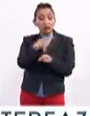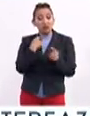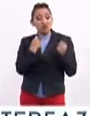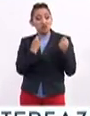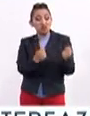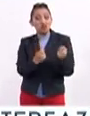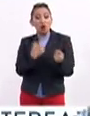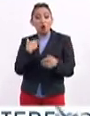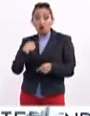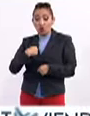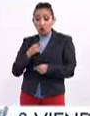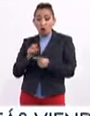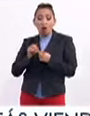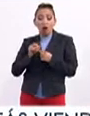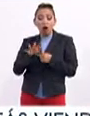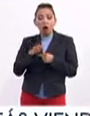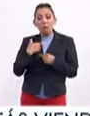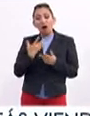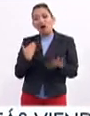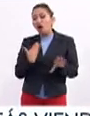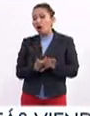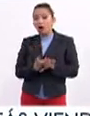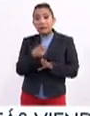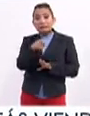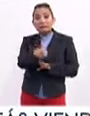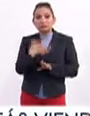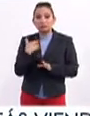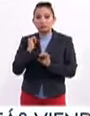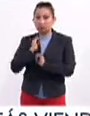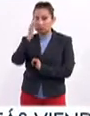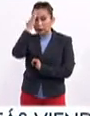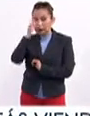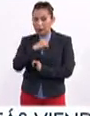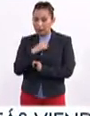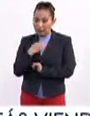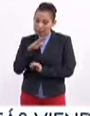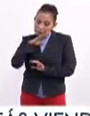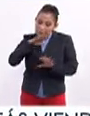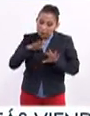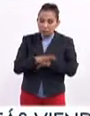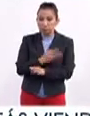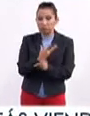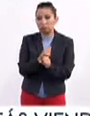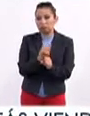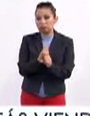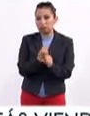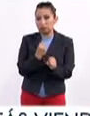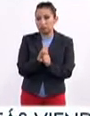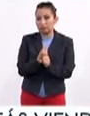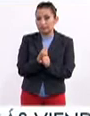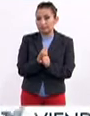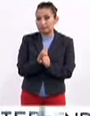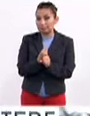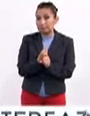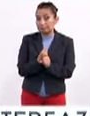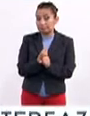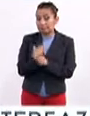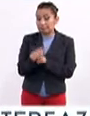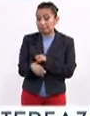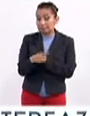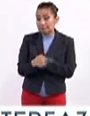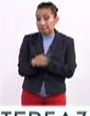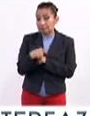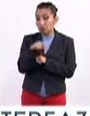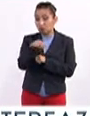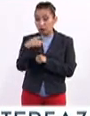humanos, si afectas a una persona, esa autoridad tiene que repararte el daño por eso, que puede ser